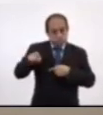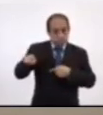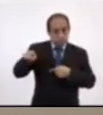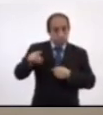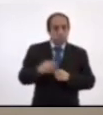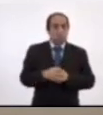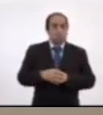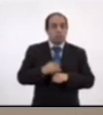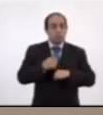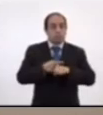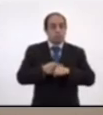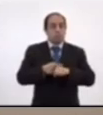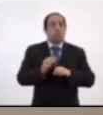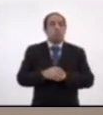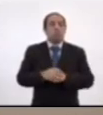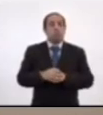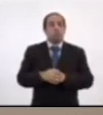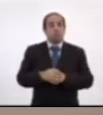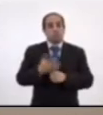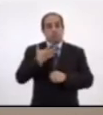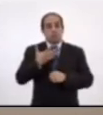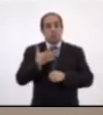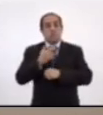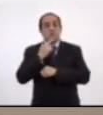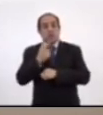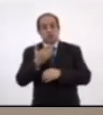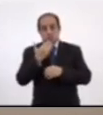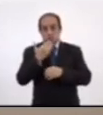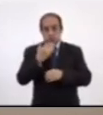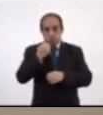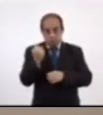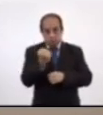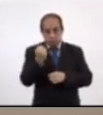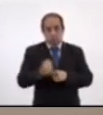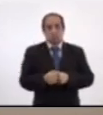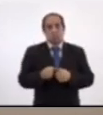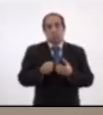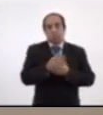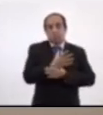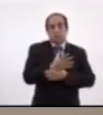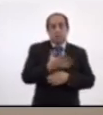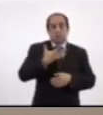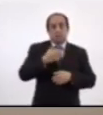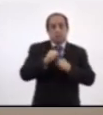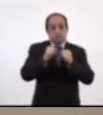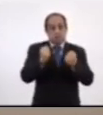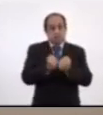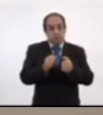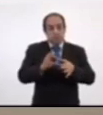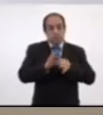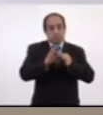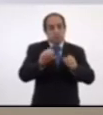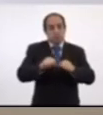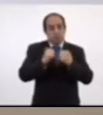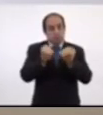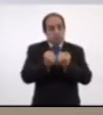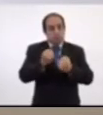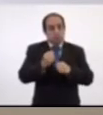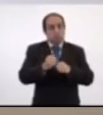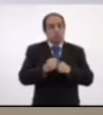están evolucionando bien, serán dados de alta y tenemos en este sistema unificado de salud, como